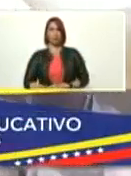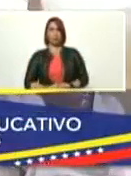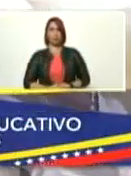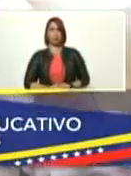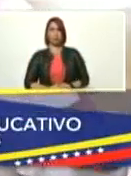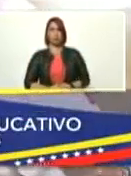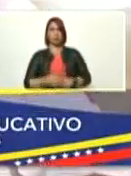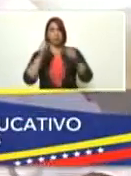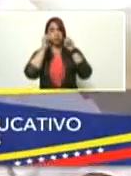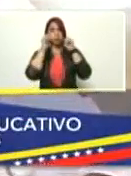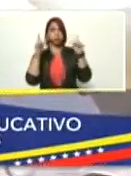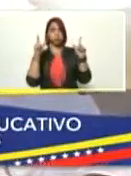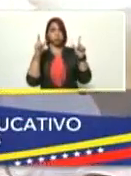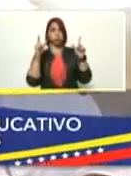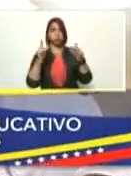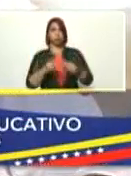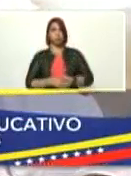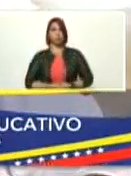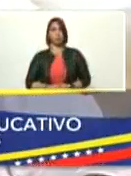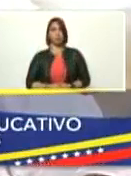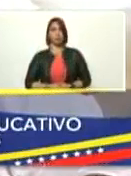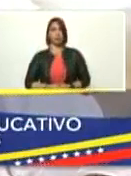El impacto